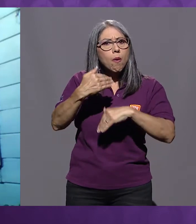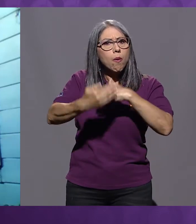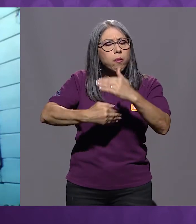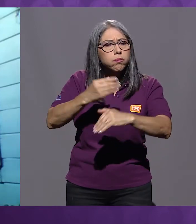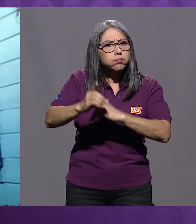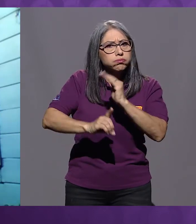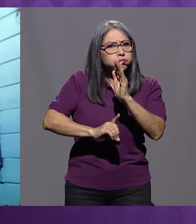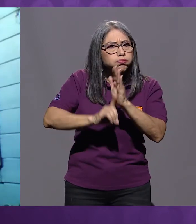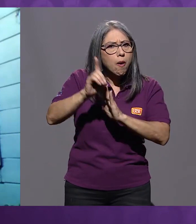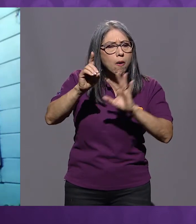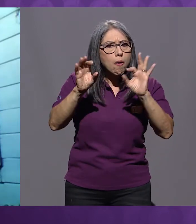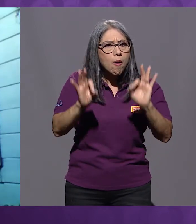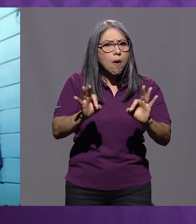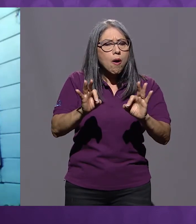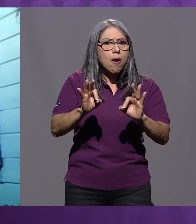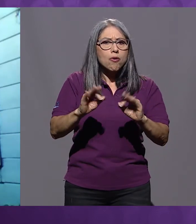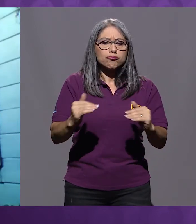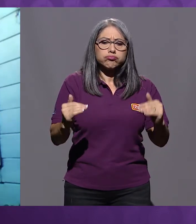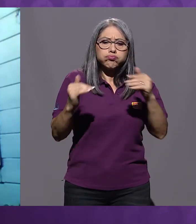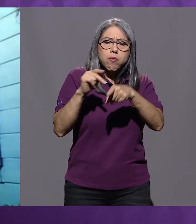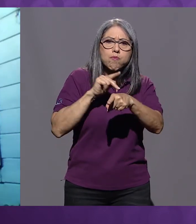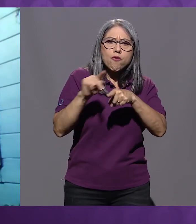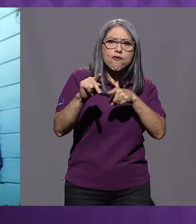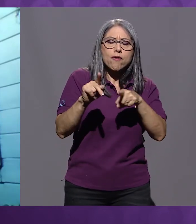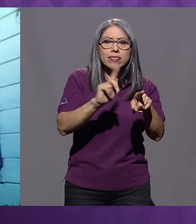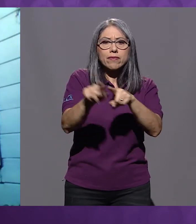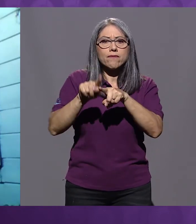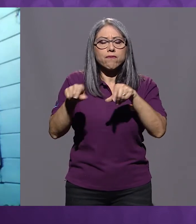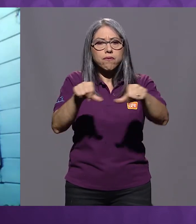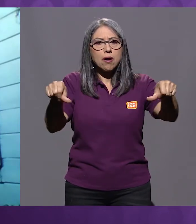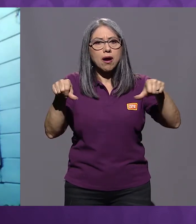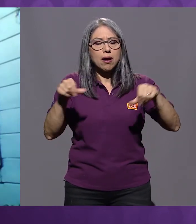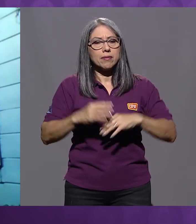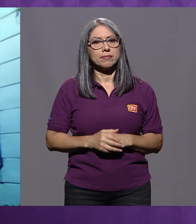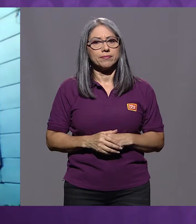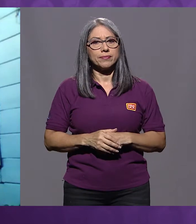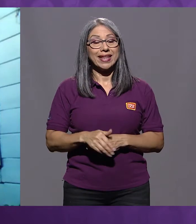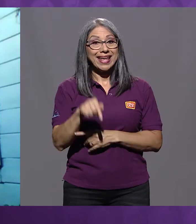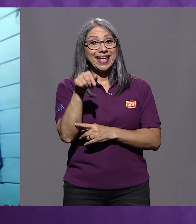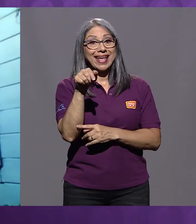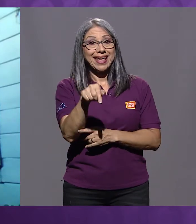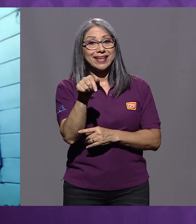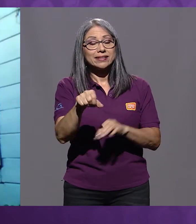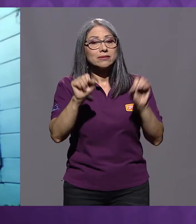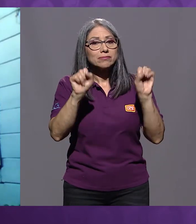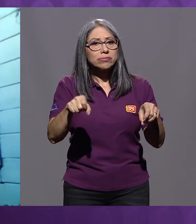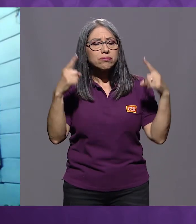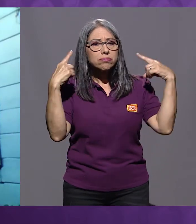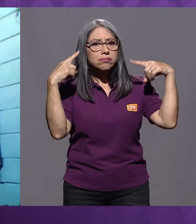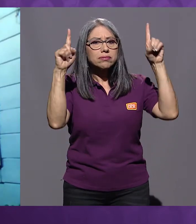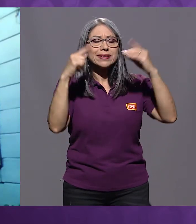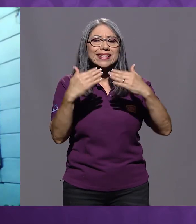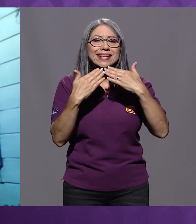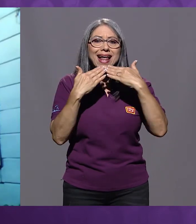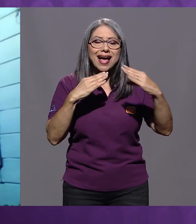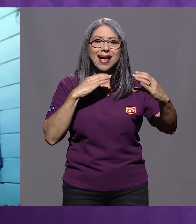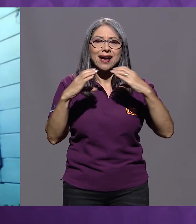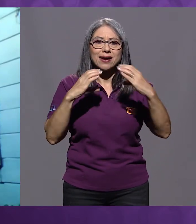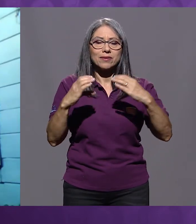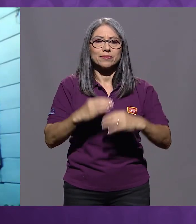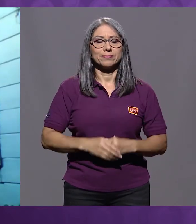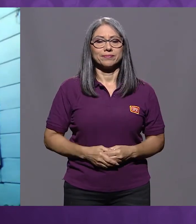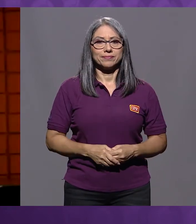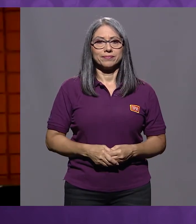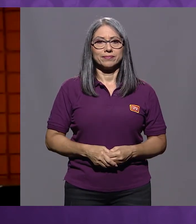desarrollada y profesionalizada en esos diferentes ámbitos. Eso se puede lograr gracias a la